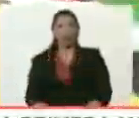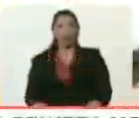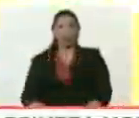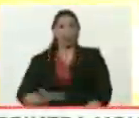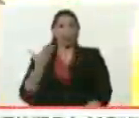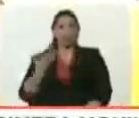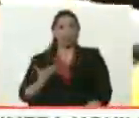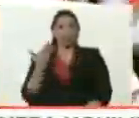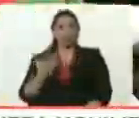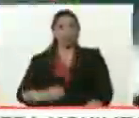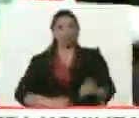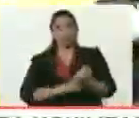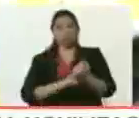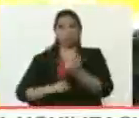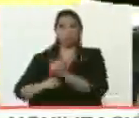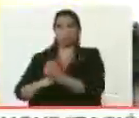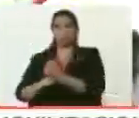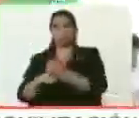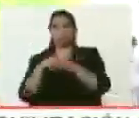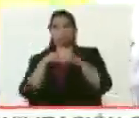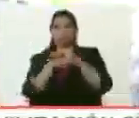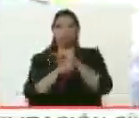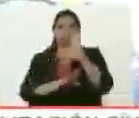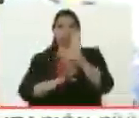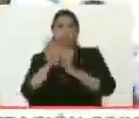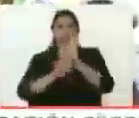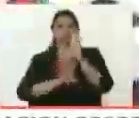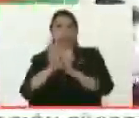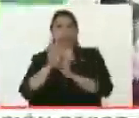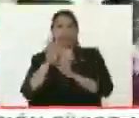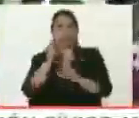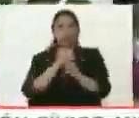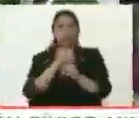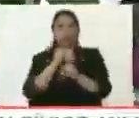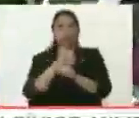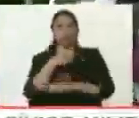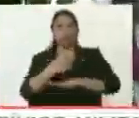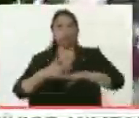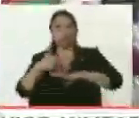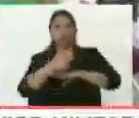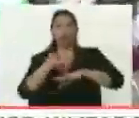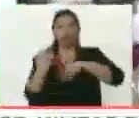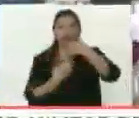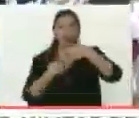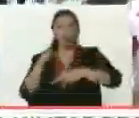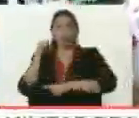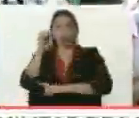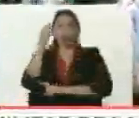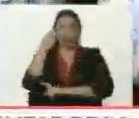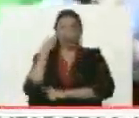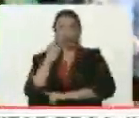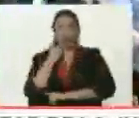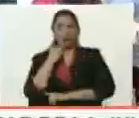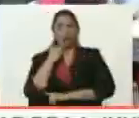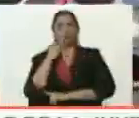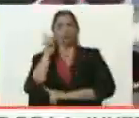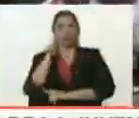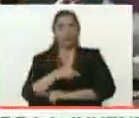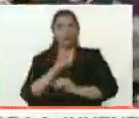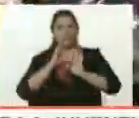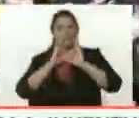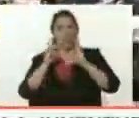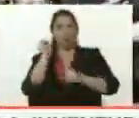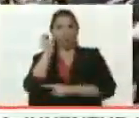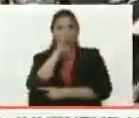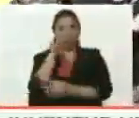importantes aportes dentro del desarrollo de la gestión de gobierno de la Revolución Bolivariana. Daba cuenta que desde la